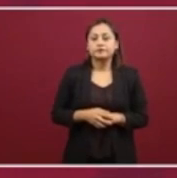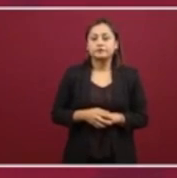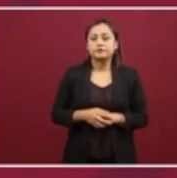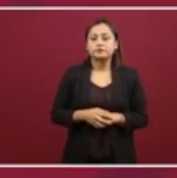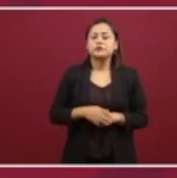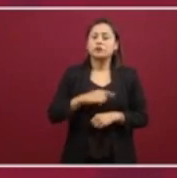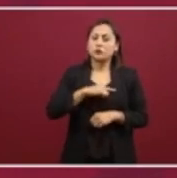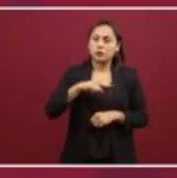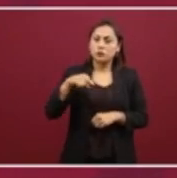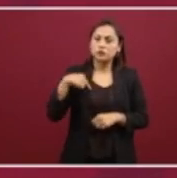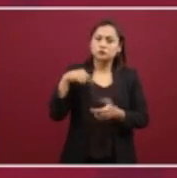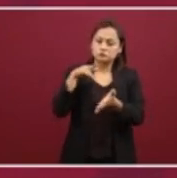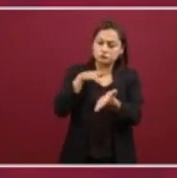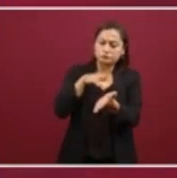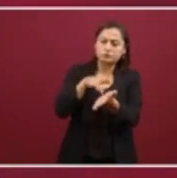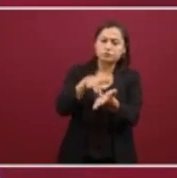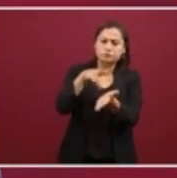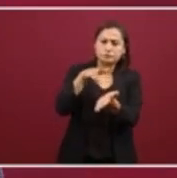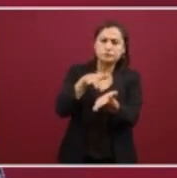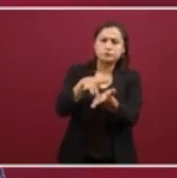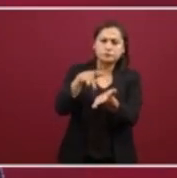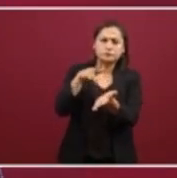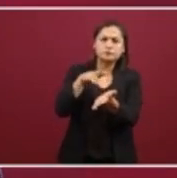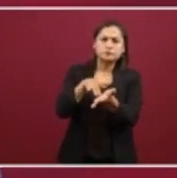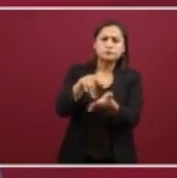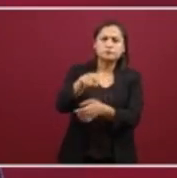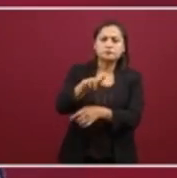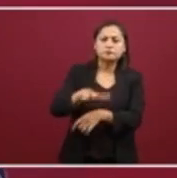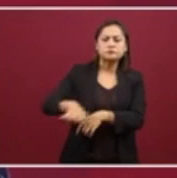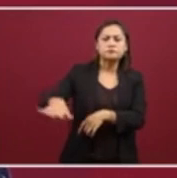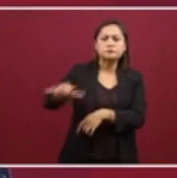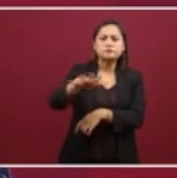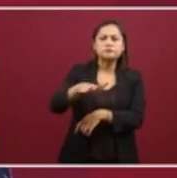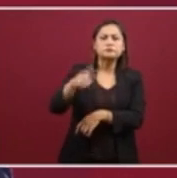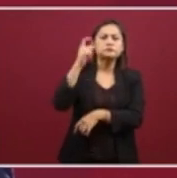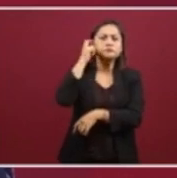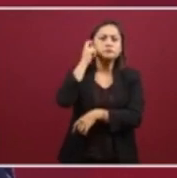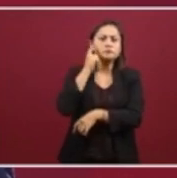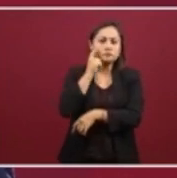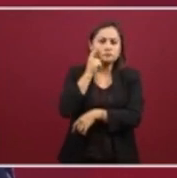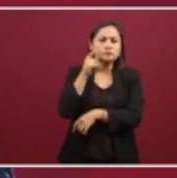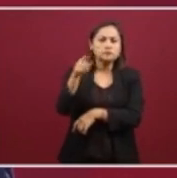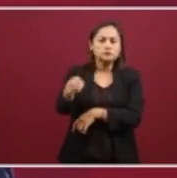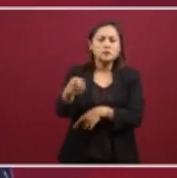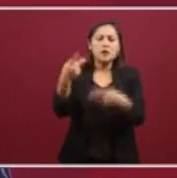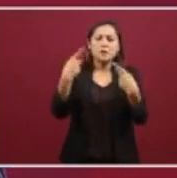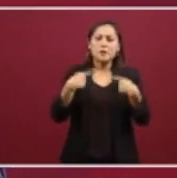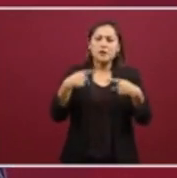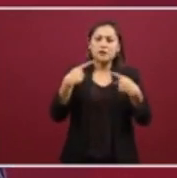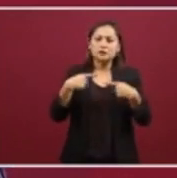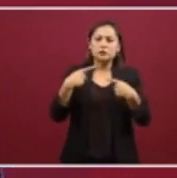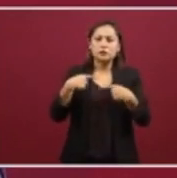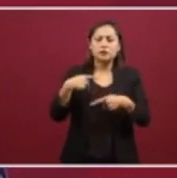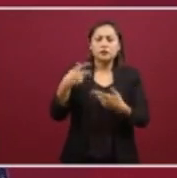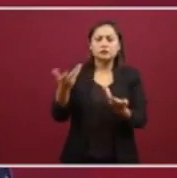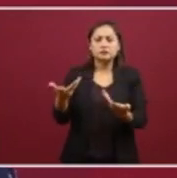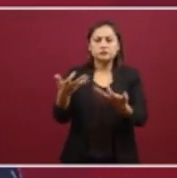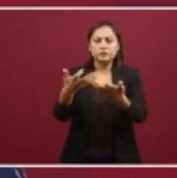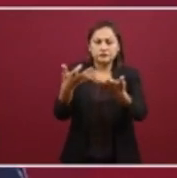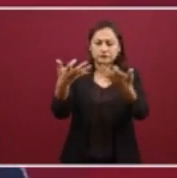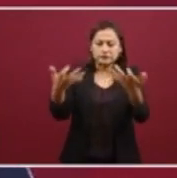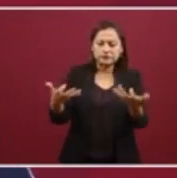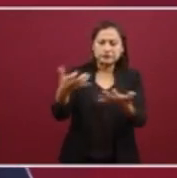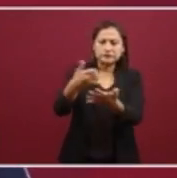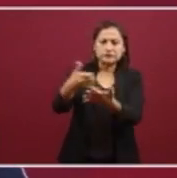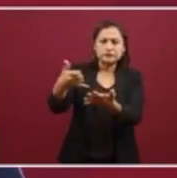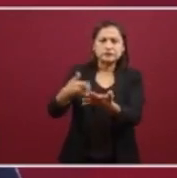apoyando para que los productores de Guerrero, que son de los más